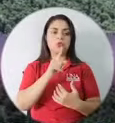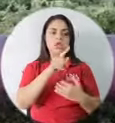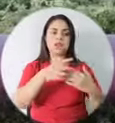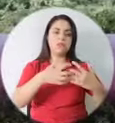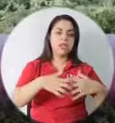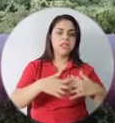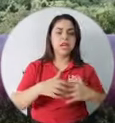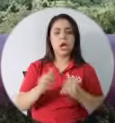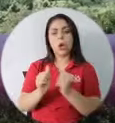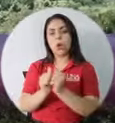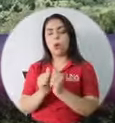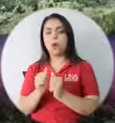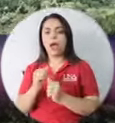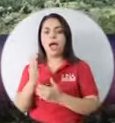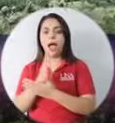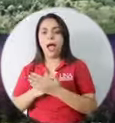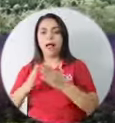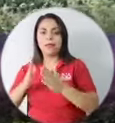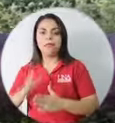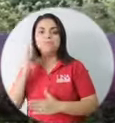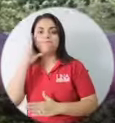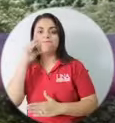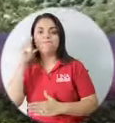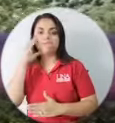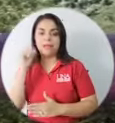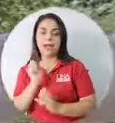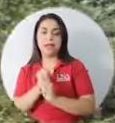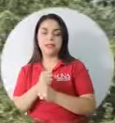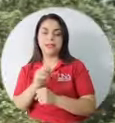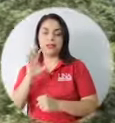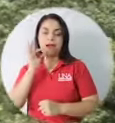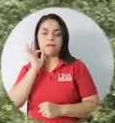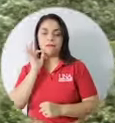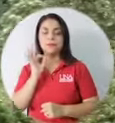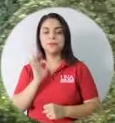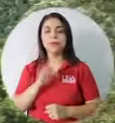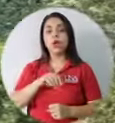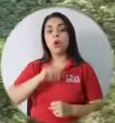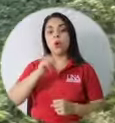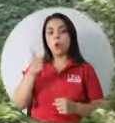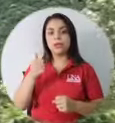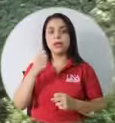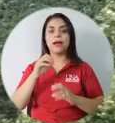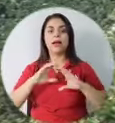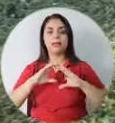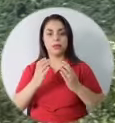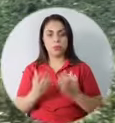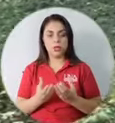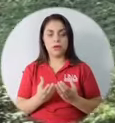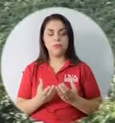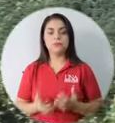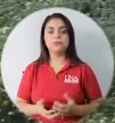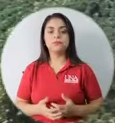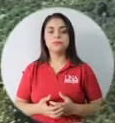café. Una segunda categoría que no, a nosotros nos interesa distinguir es también